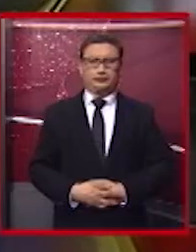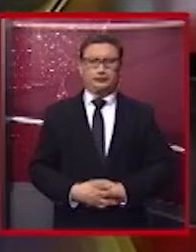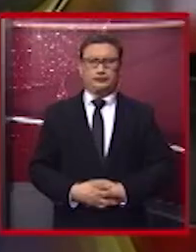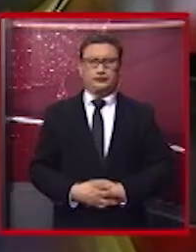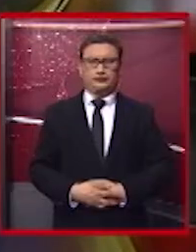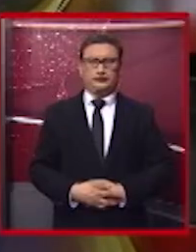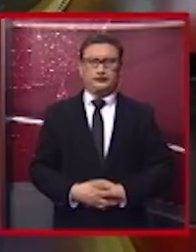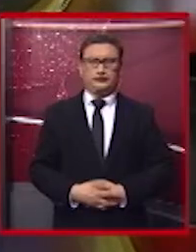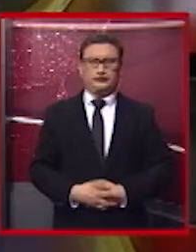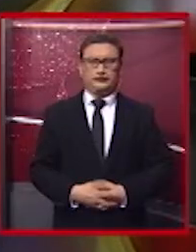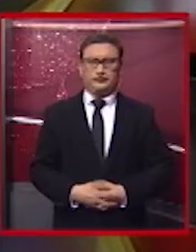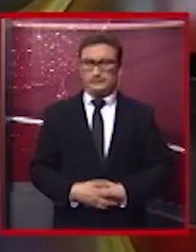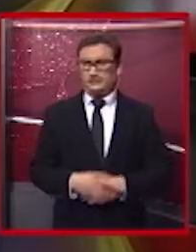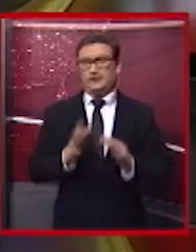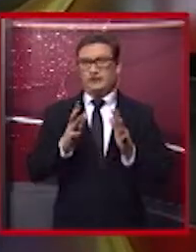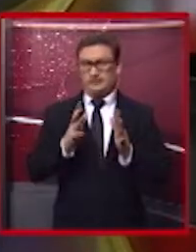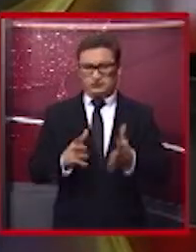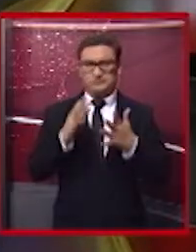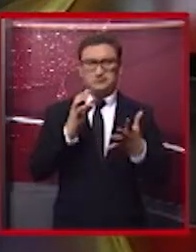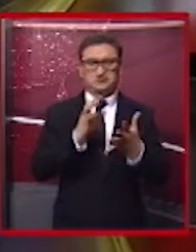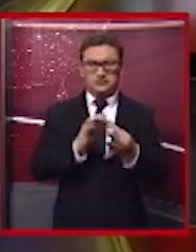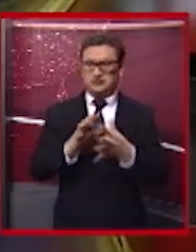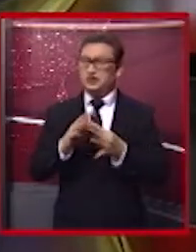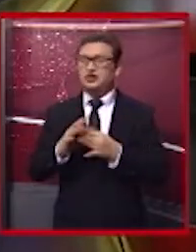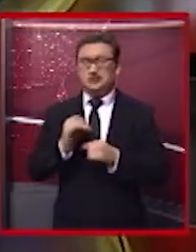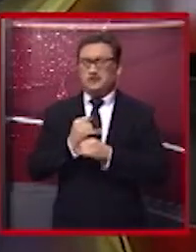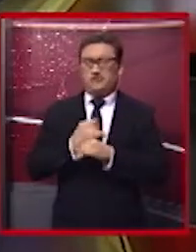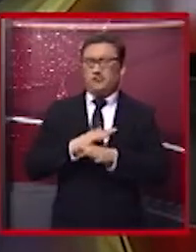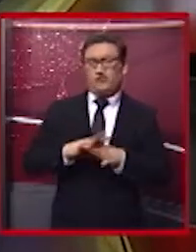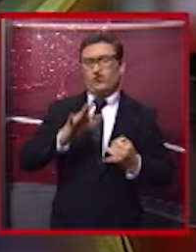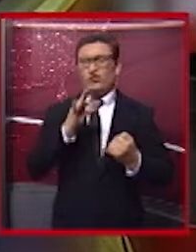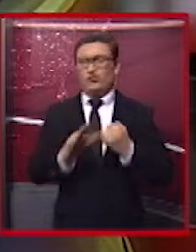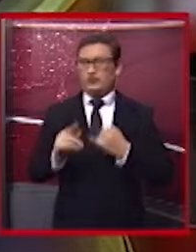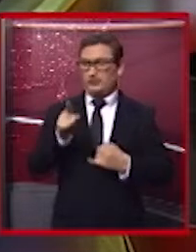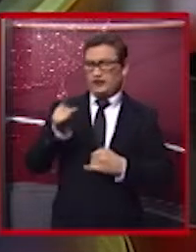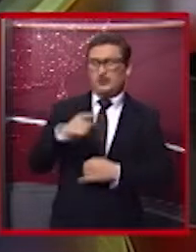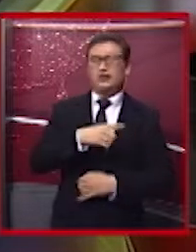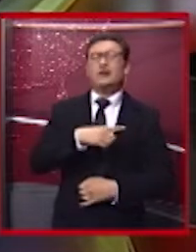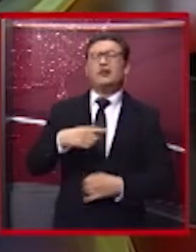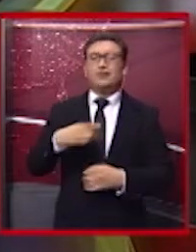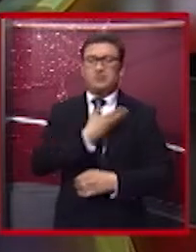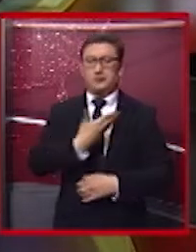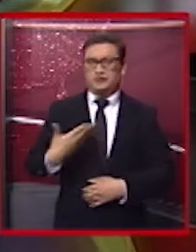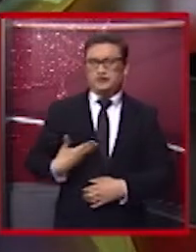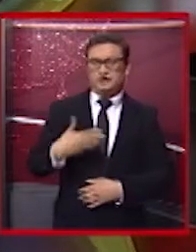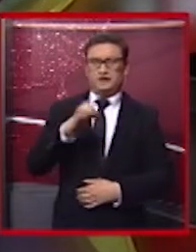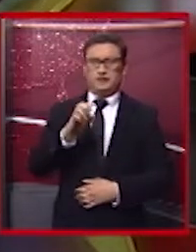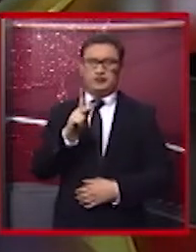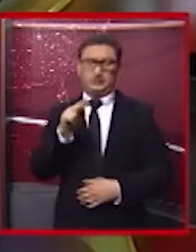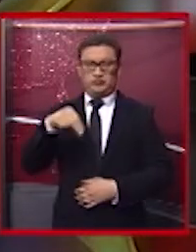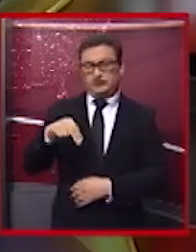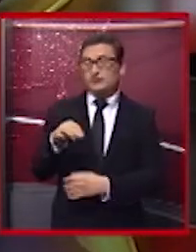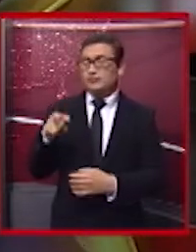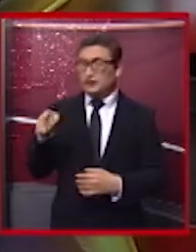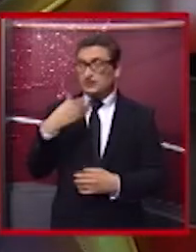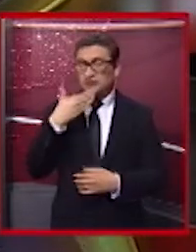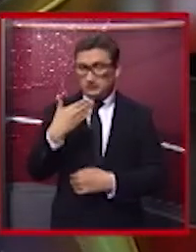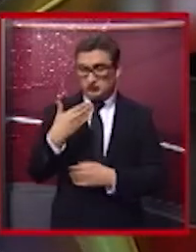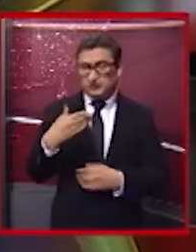Así se desarrolló la glosa al último informe de gobierno del presidente Enrique Peña Nieto en el tema económico. A regreso